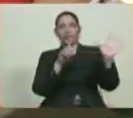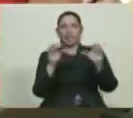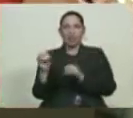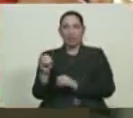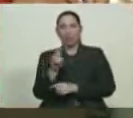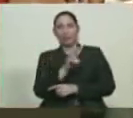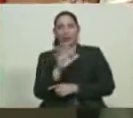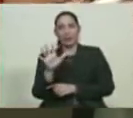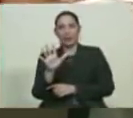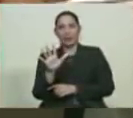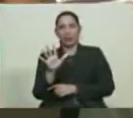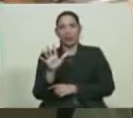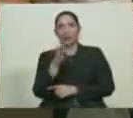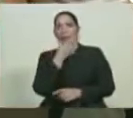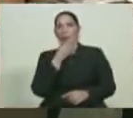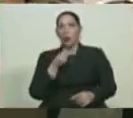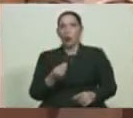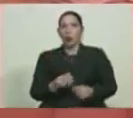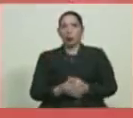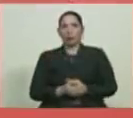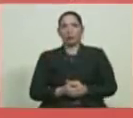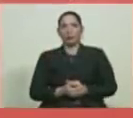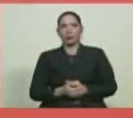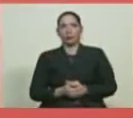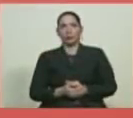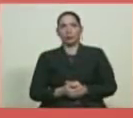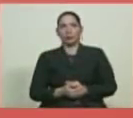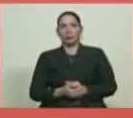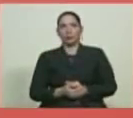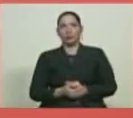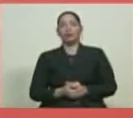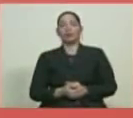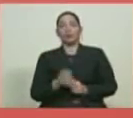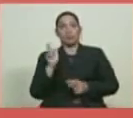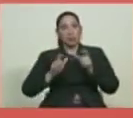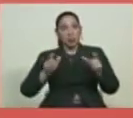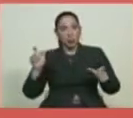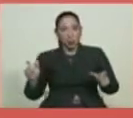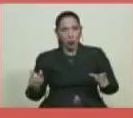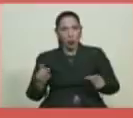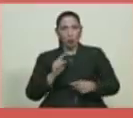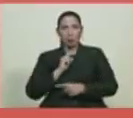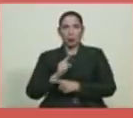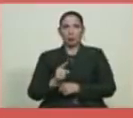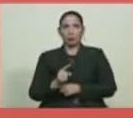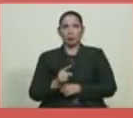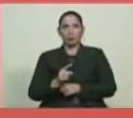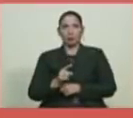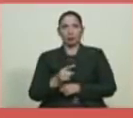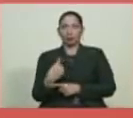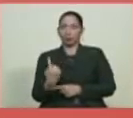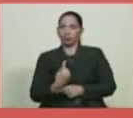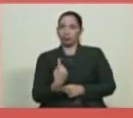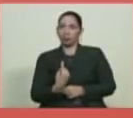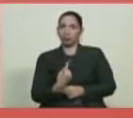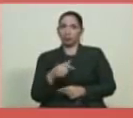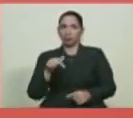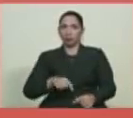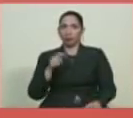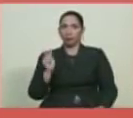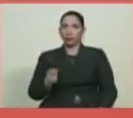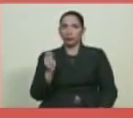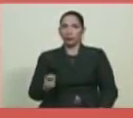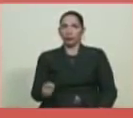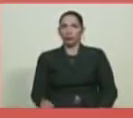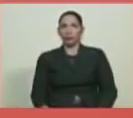60-25 bolívares por dólar respecto a la gente que demandó. Y solamente puedo decir respecto a la subasta de hoy que ha